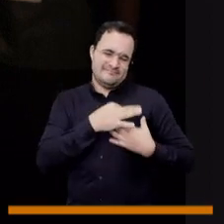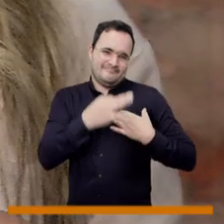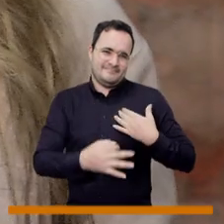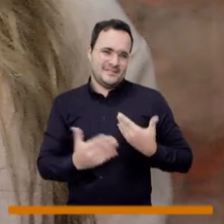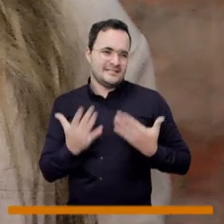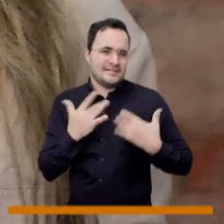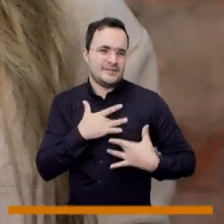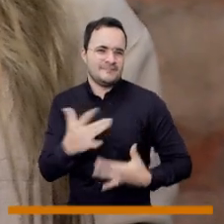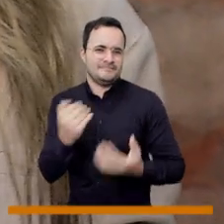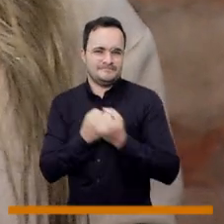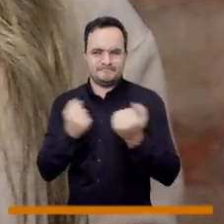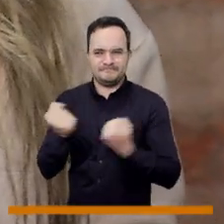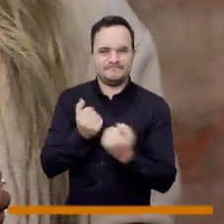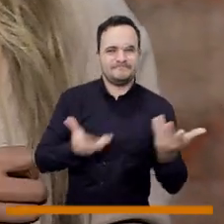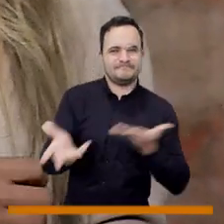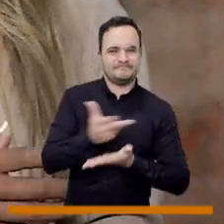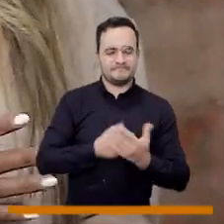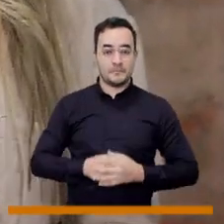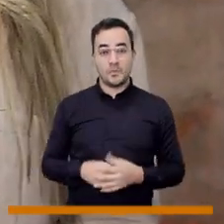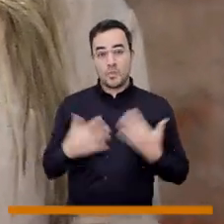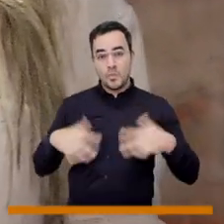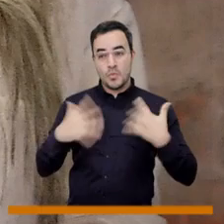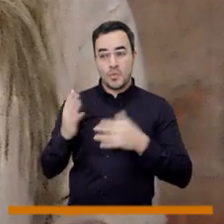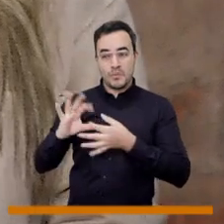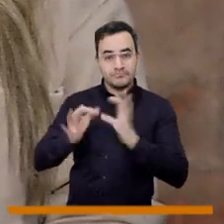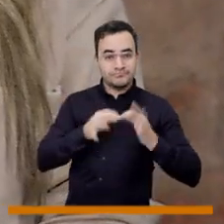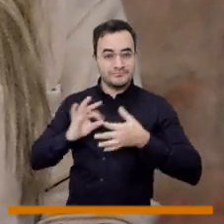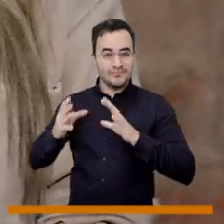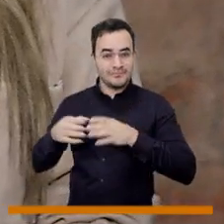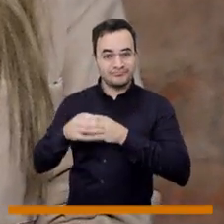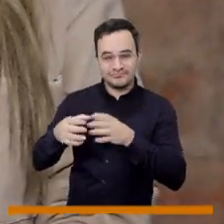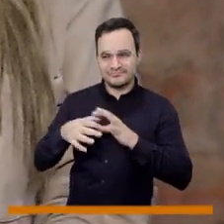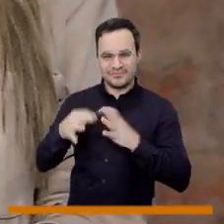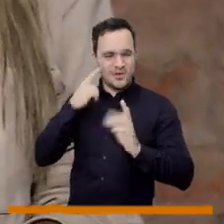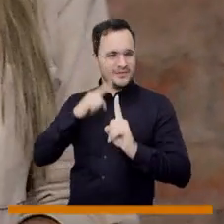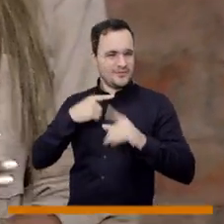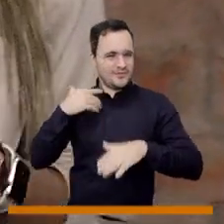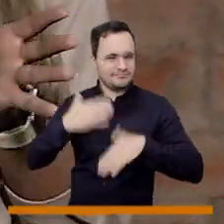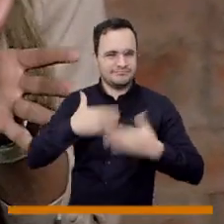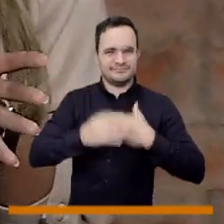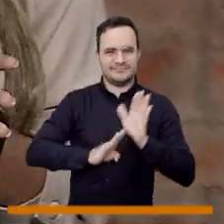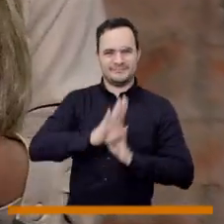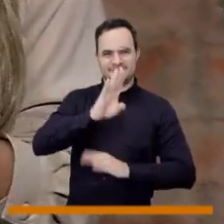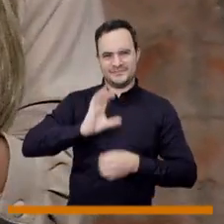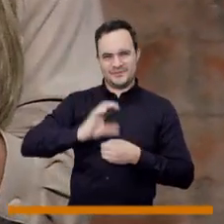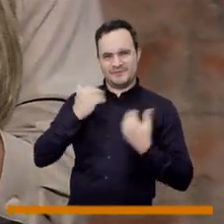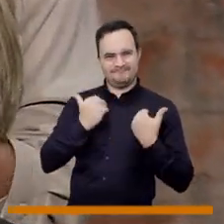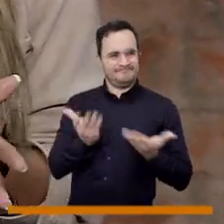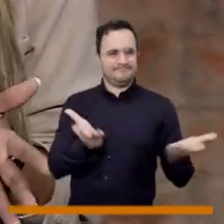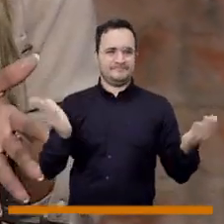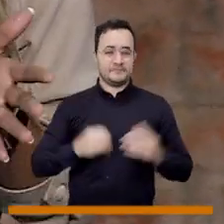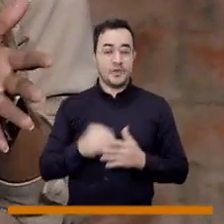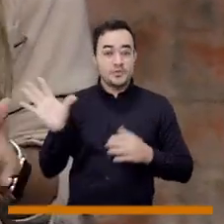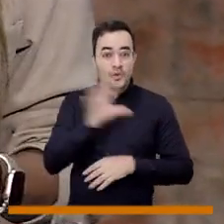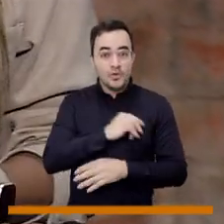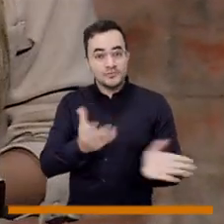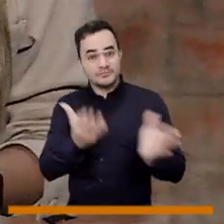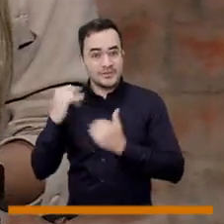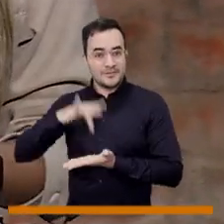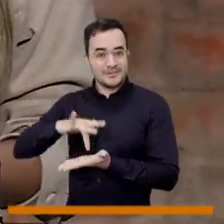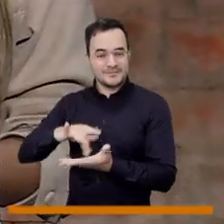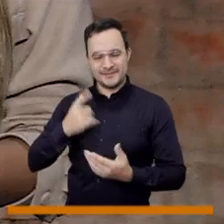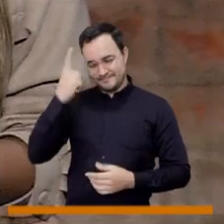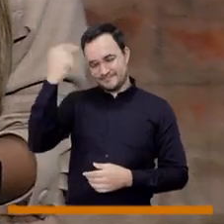La fuerza de la comunidad puesta en marcha para sacar adelante este evento de ciudad. Todos estamos invitados a esta